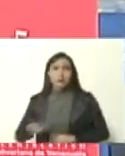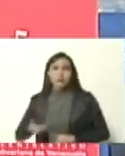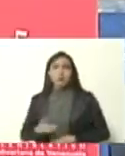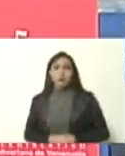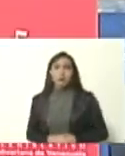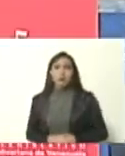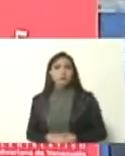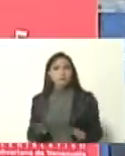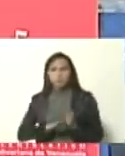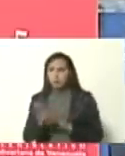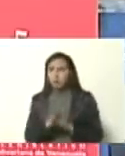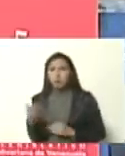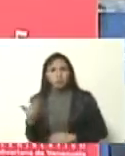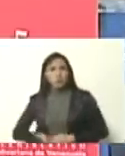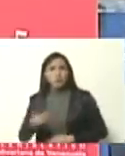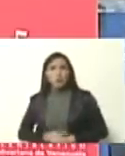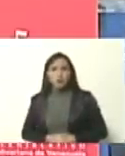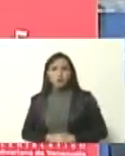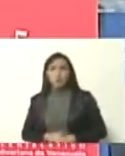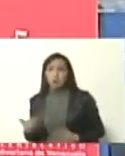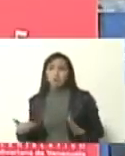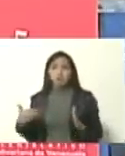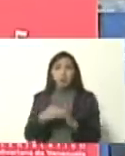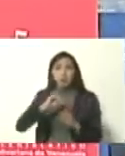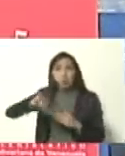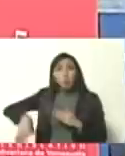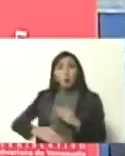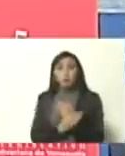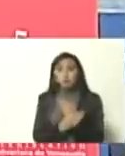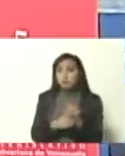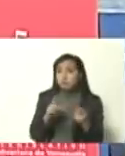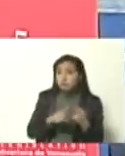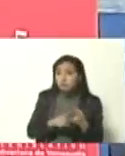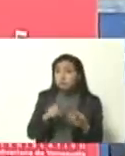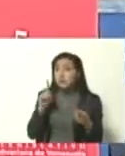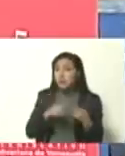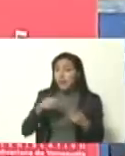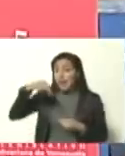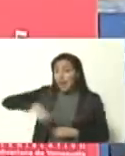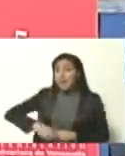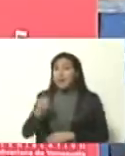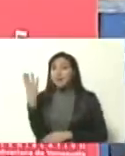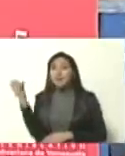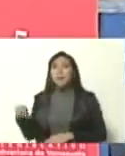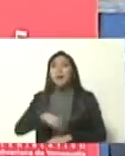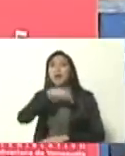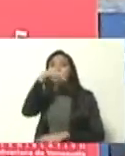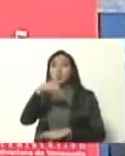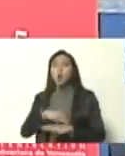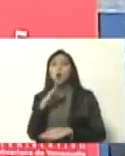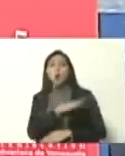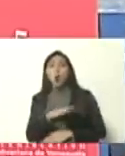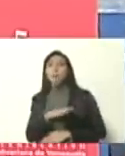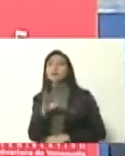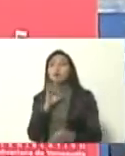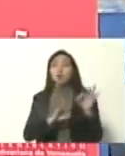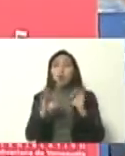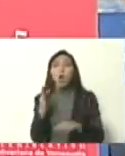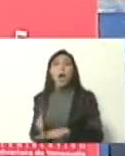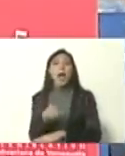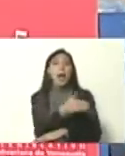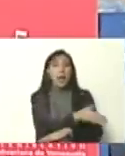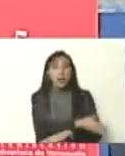importantemente desarrollado contra el señor Juan Guaidó. Y por otra parte, esta misma Asamblea conformó una comisión especial que sin duda